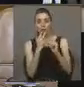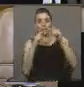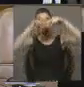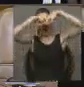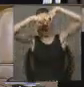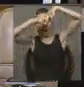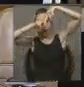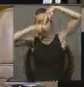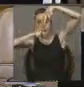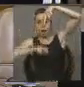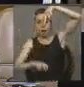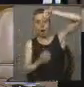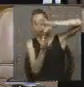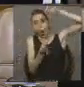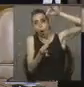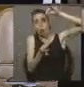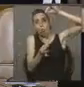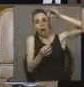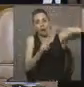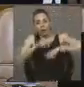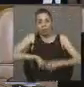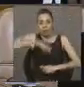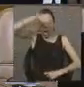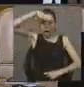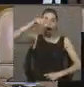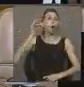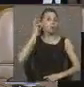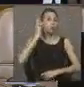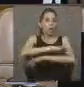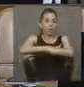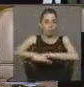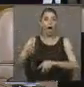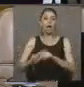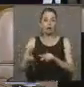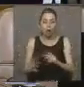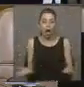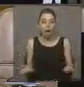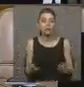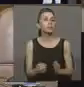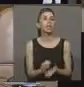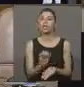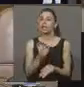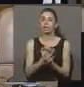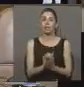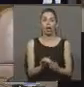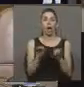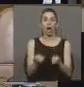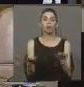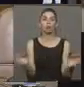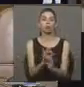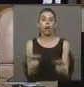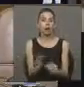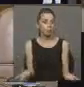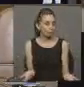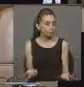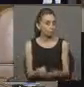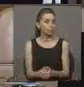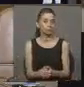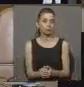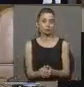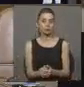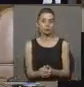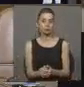hacen. ¿Quiénes lo están haciendo? Las mujeres costeras. ¿Y dónde el Estado no tiene un respaldo para aquello? Y estamos hablando de